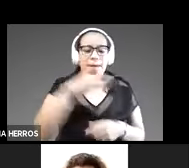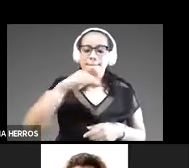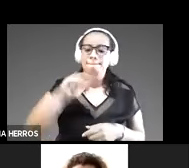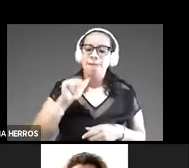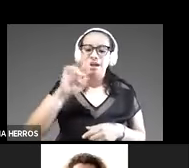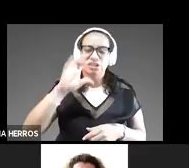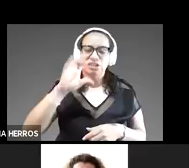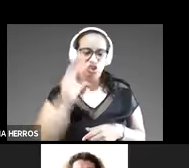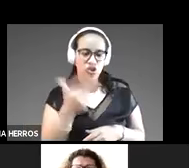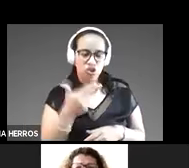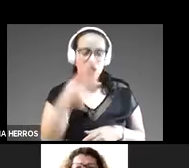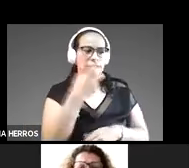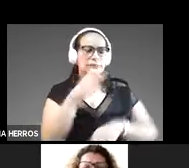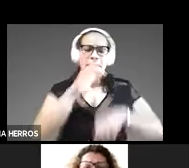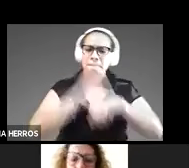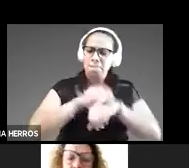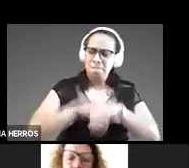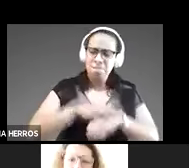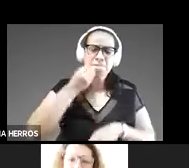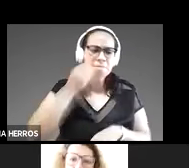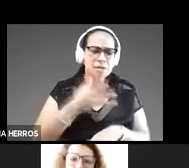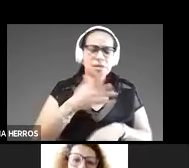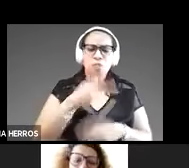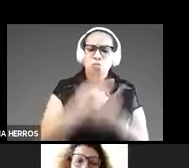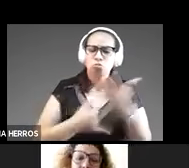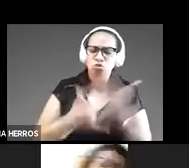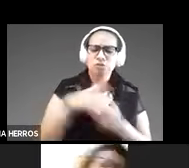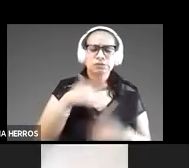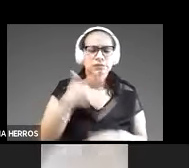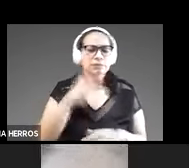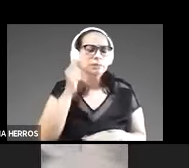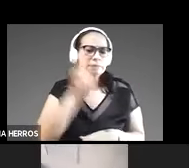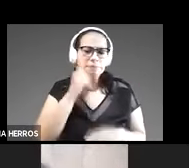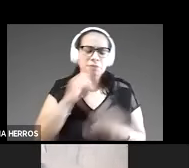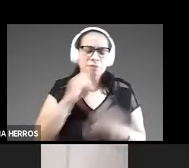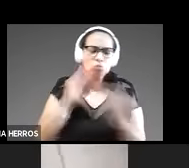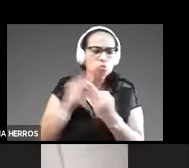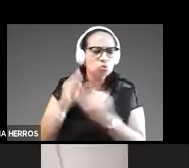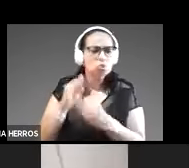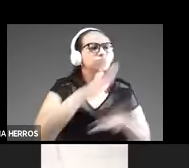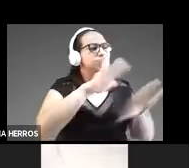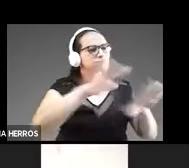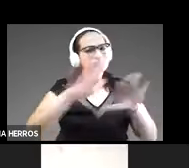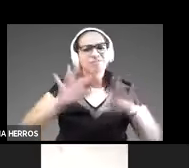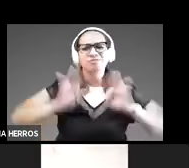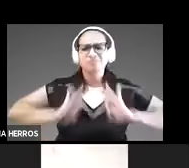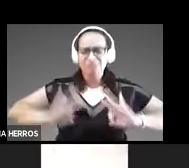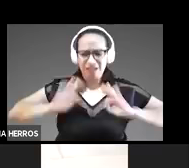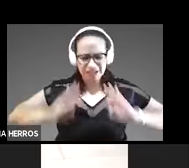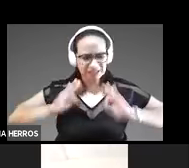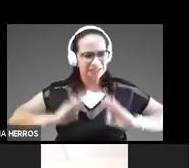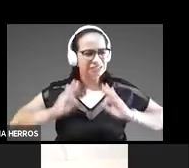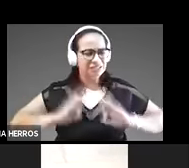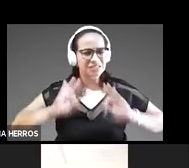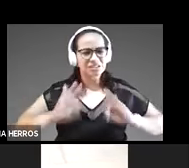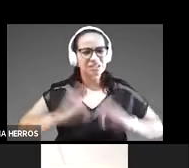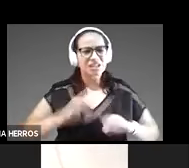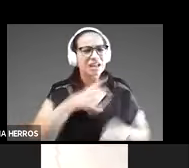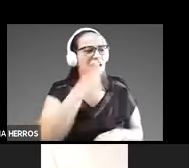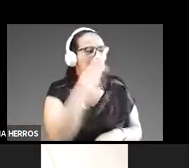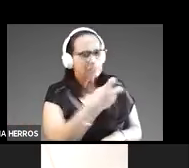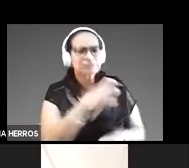un buen amigo del proyecto y tal, que ha estado cercano todo el tiempo, empezó a decirle a todo el mundo: tranquilos, compas, tranquilos, es raza, es banda,